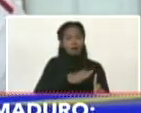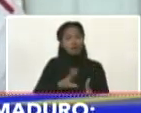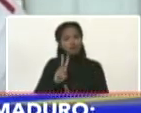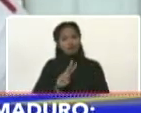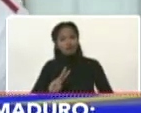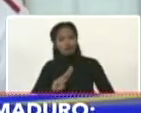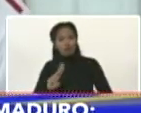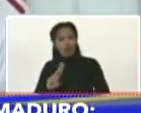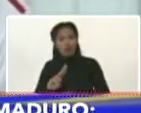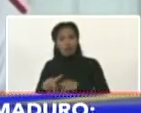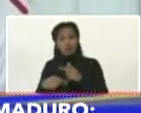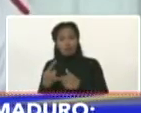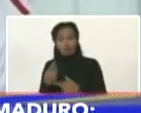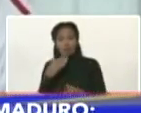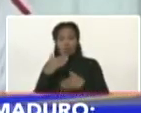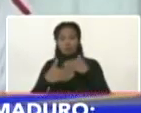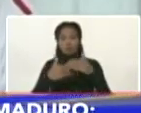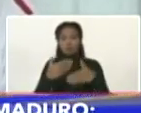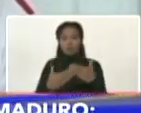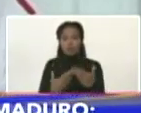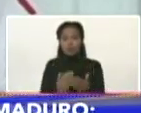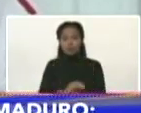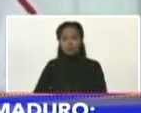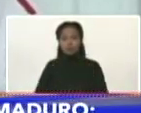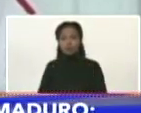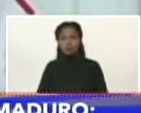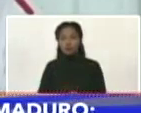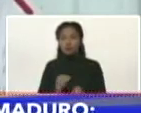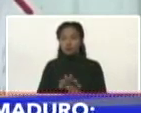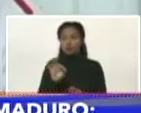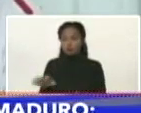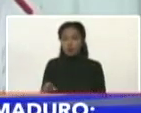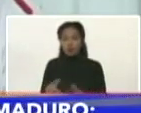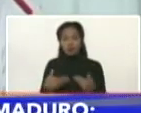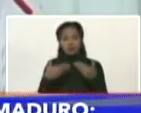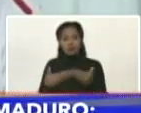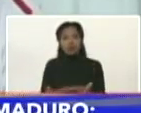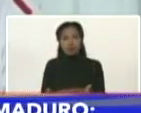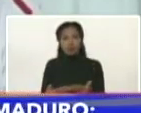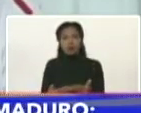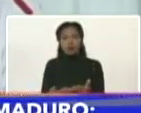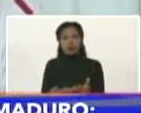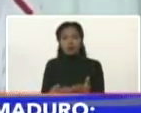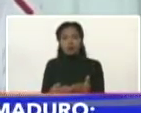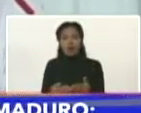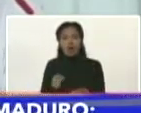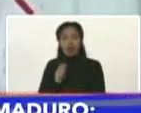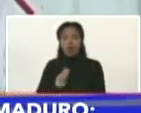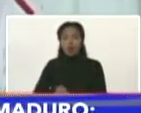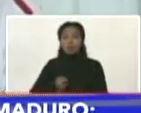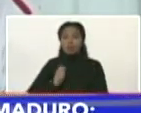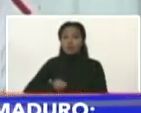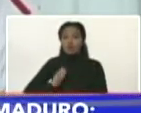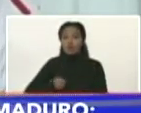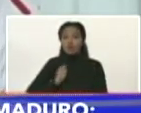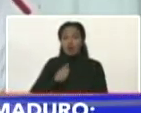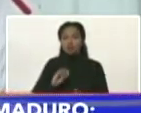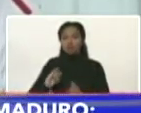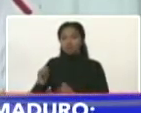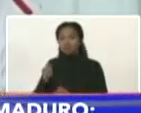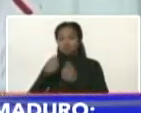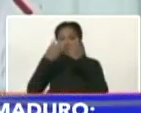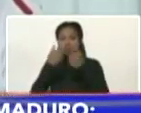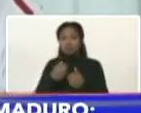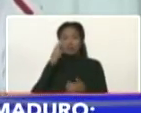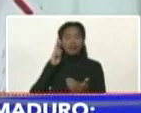utilizan y más adelante los sueltan y los entregan a los tribunales para que los juzguen. Esa